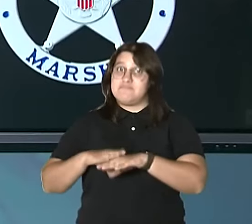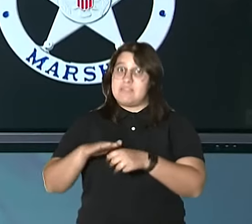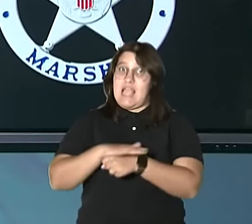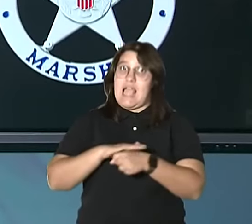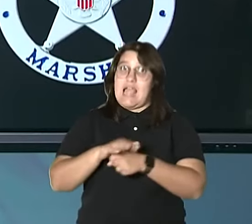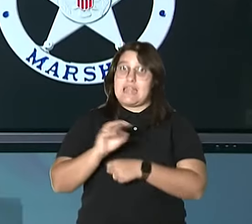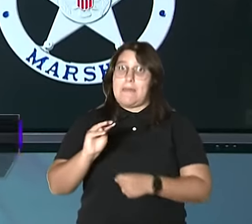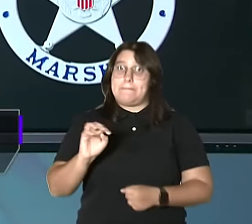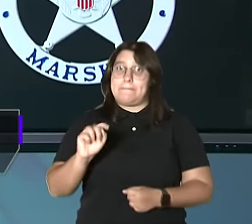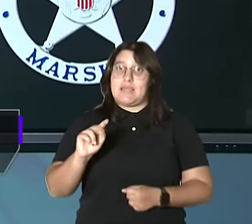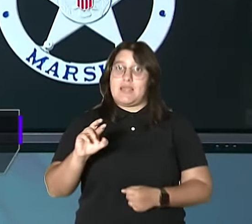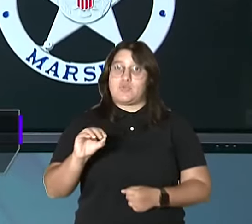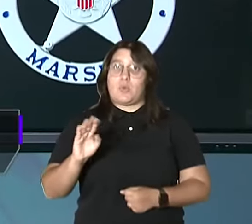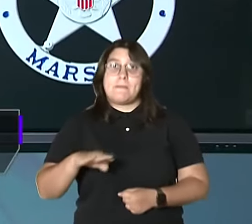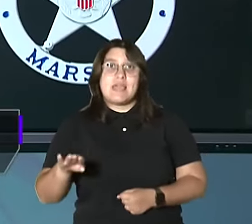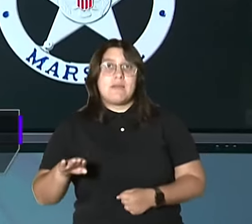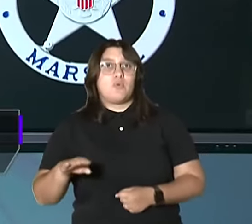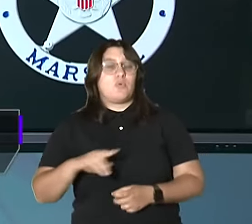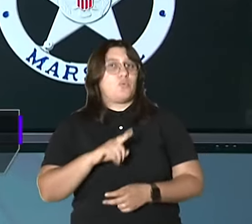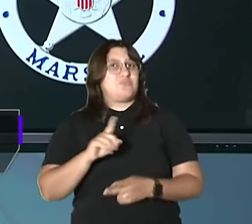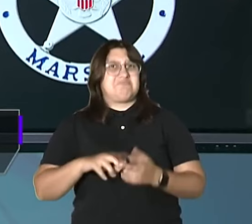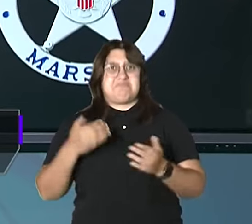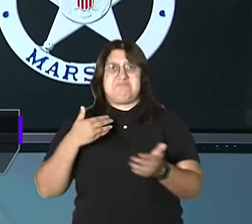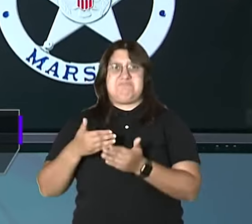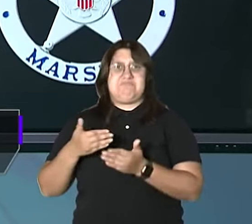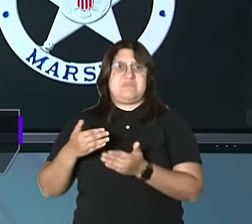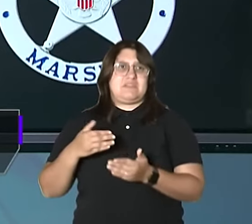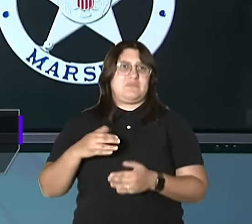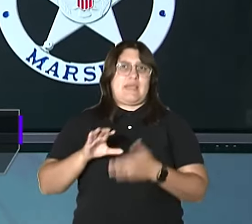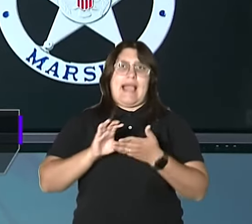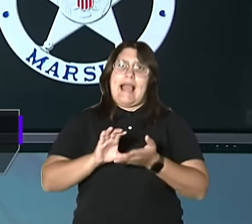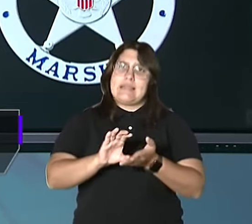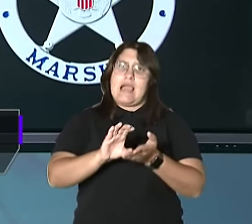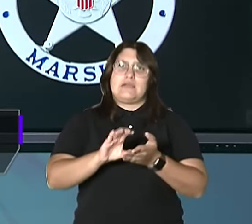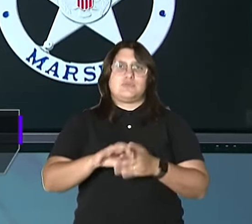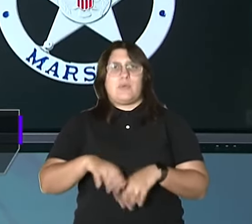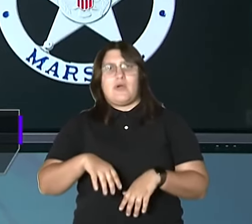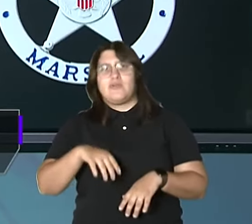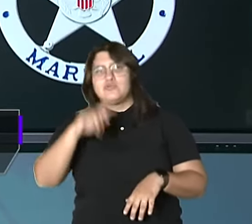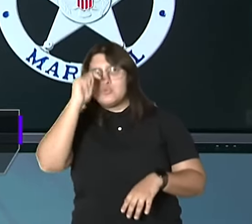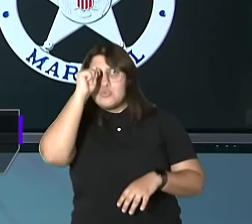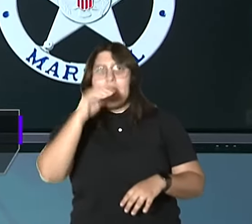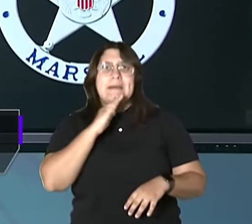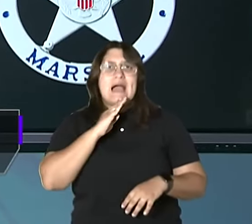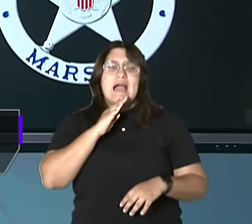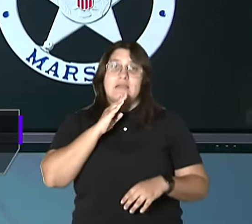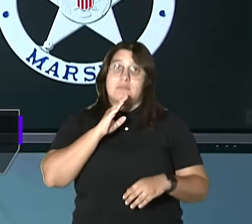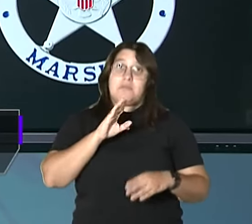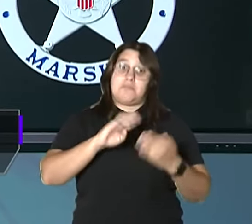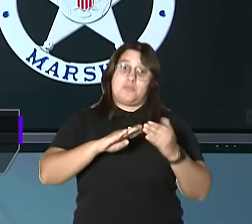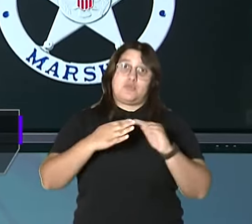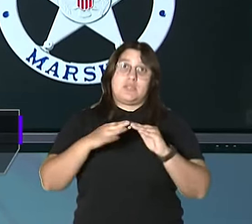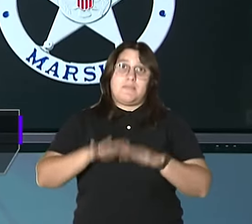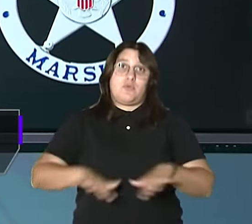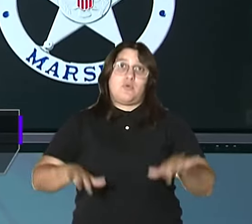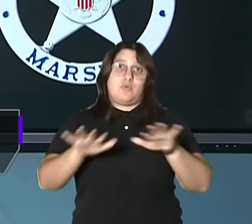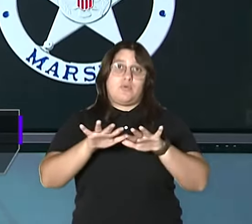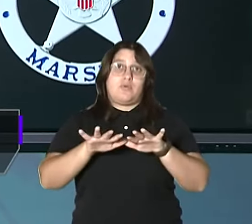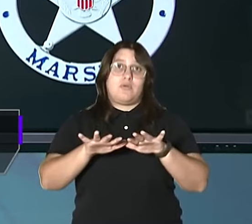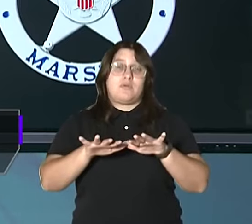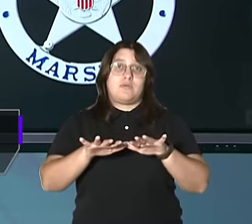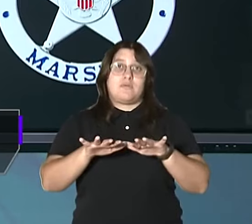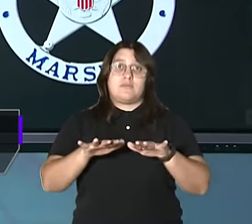Bayamón eh está allá al lado este Cataño To abaja estoy hablando de los municipios que no están viendo en otros lugares